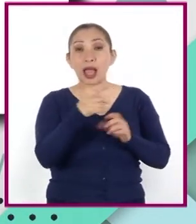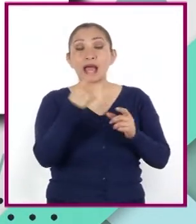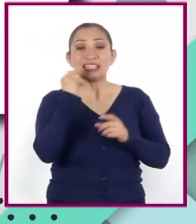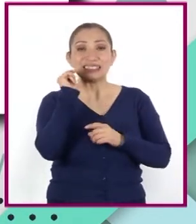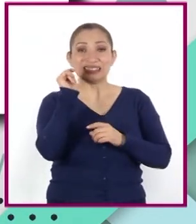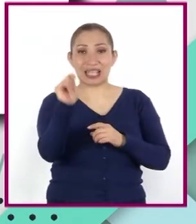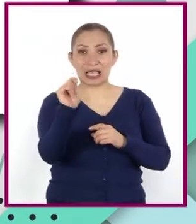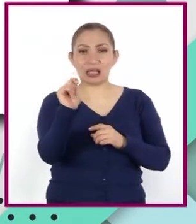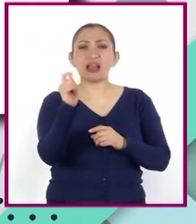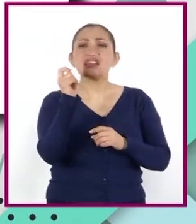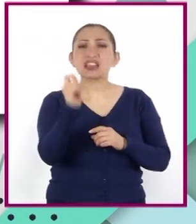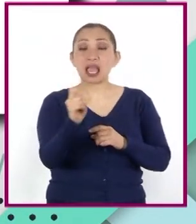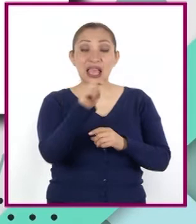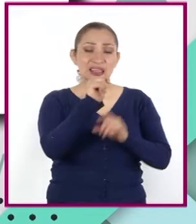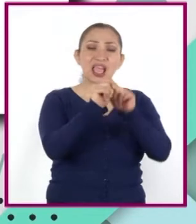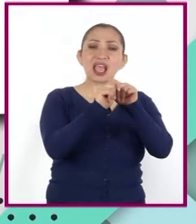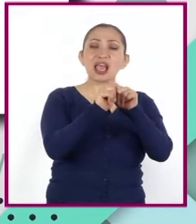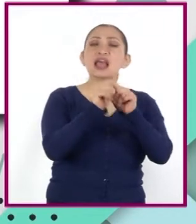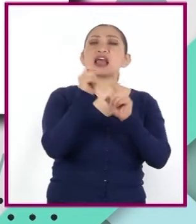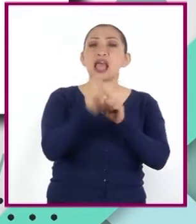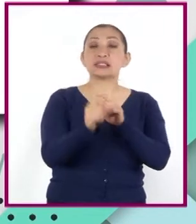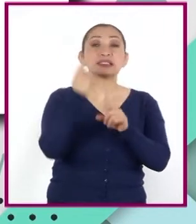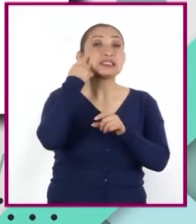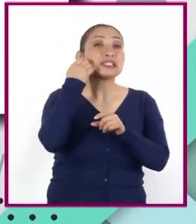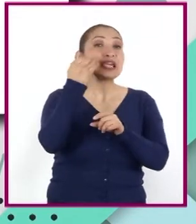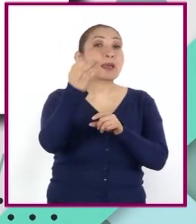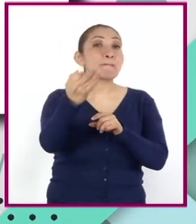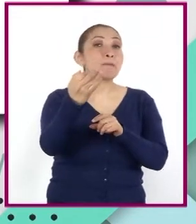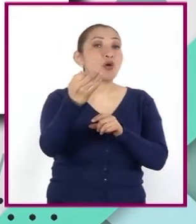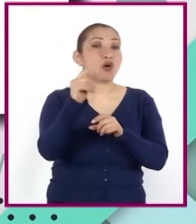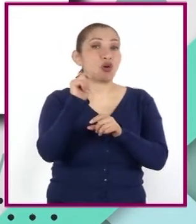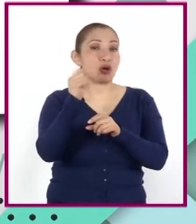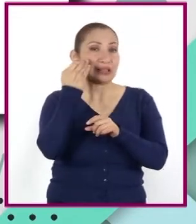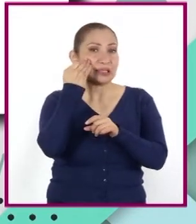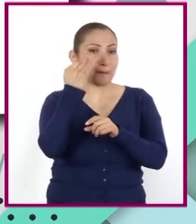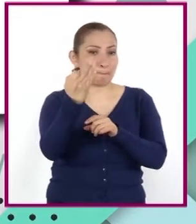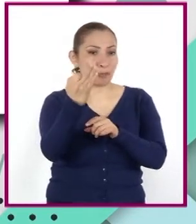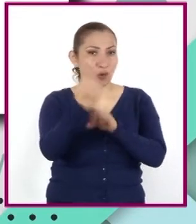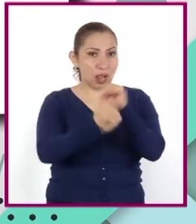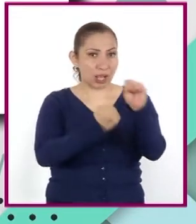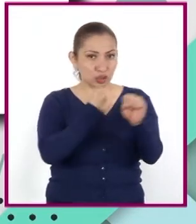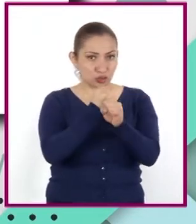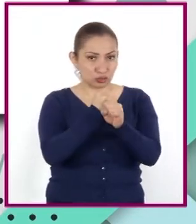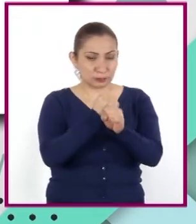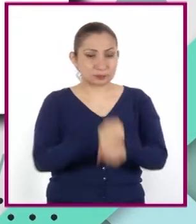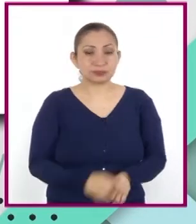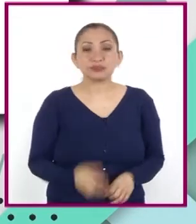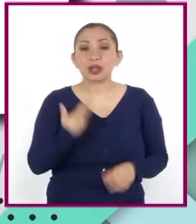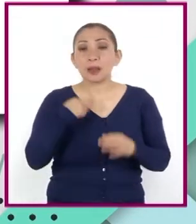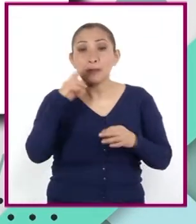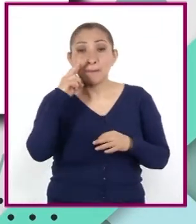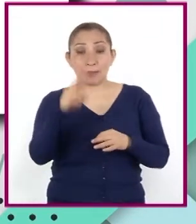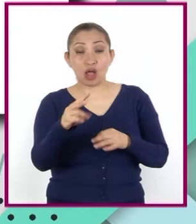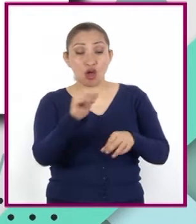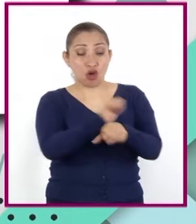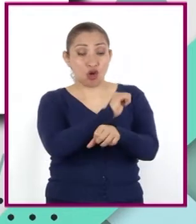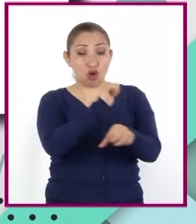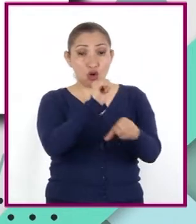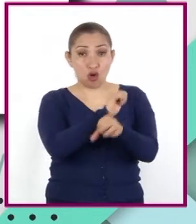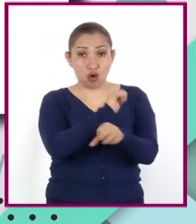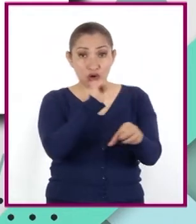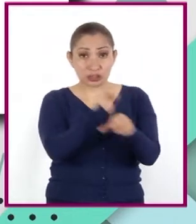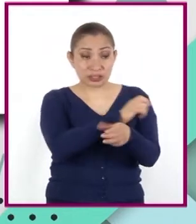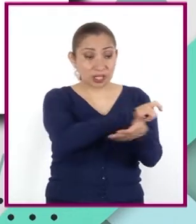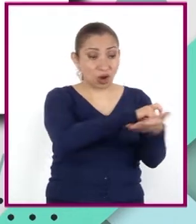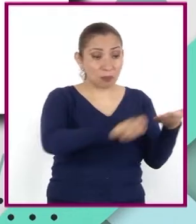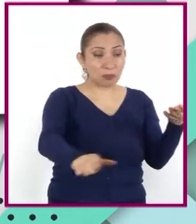750t, en donde t es el tiempo en años. Ahora debemos considerar que el automóvil adquirido